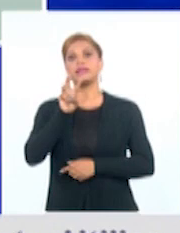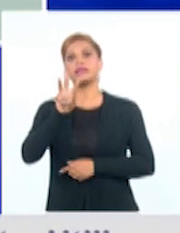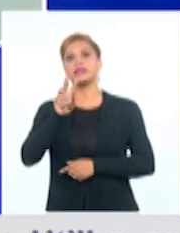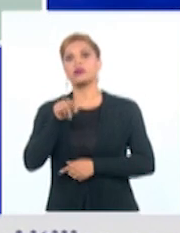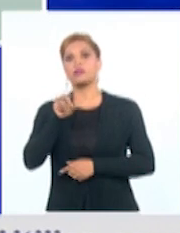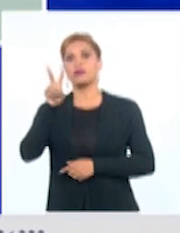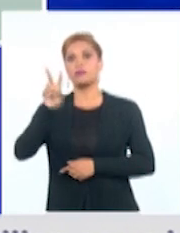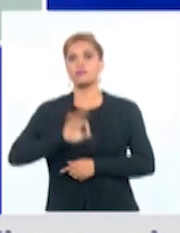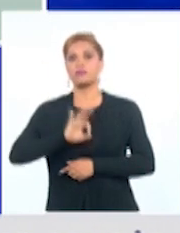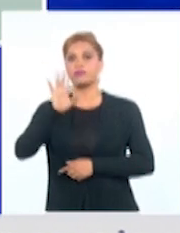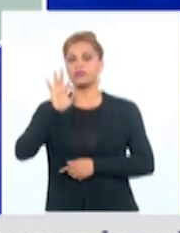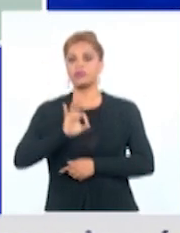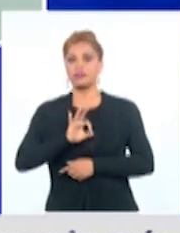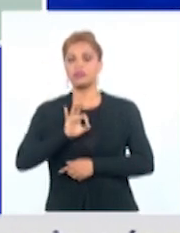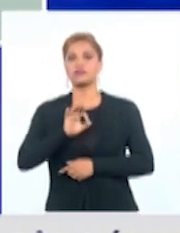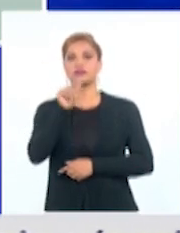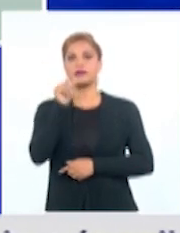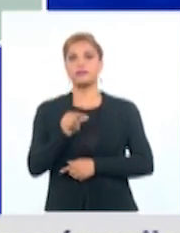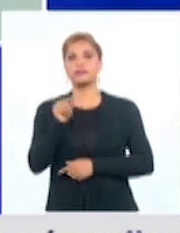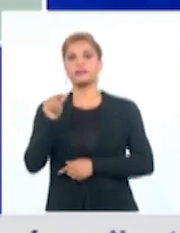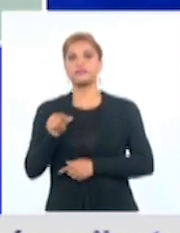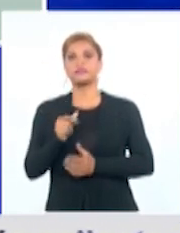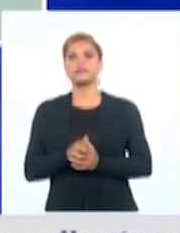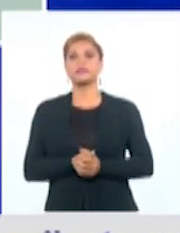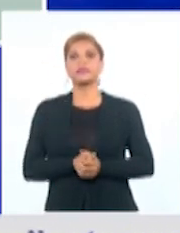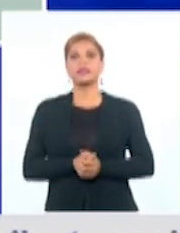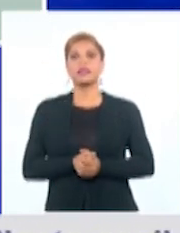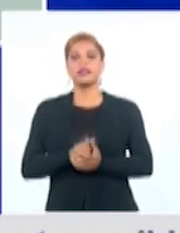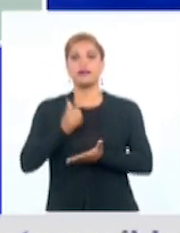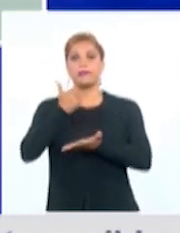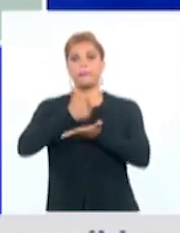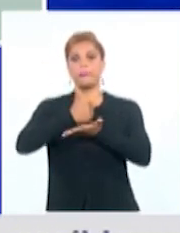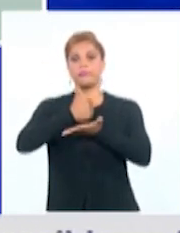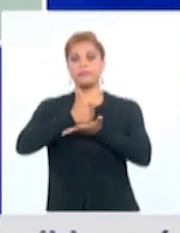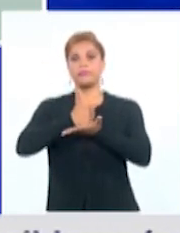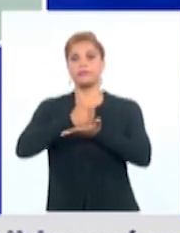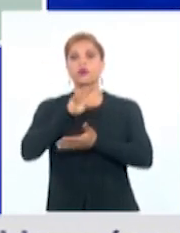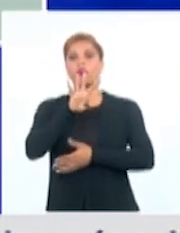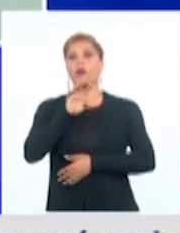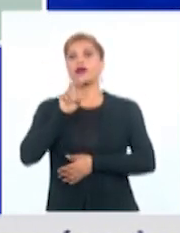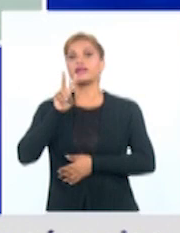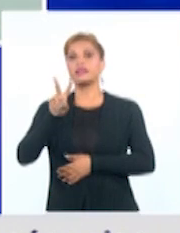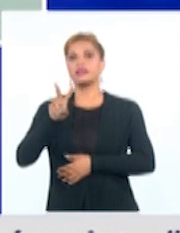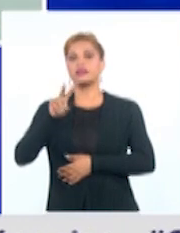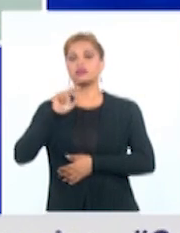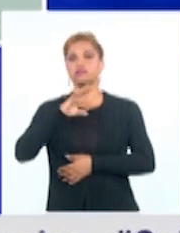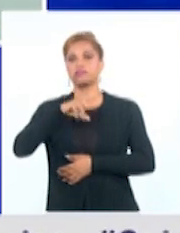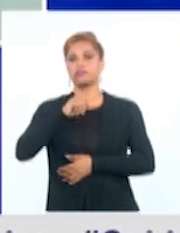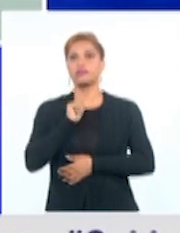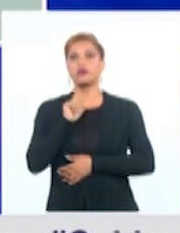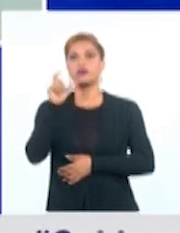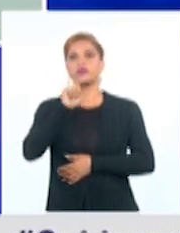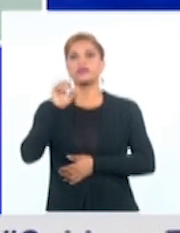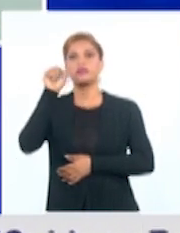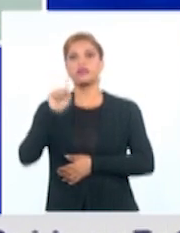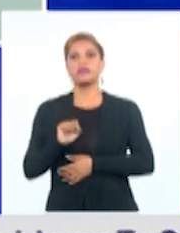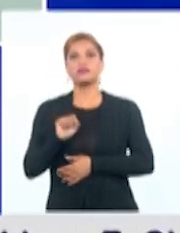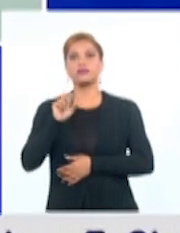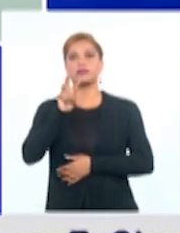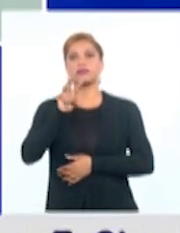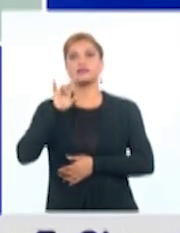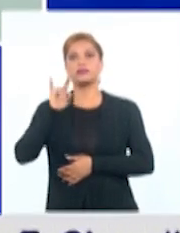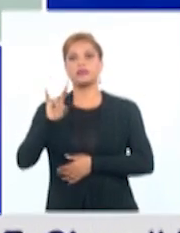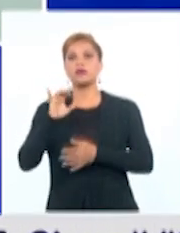total de esa provincia. El municipio cabecera, Pinar del Río, reporta 42 casos, Consolación del Sur 39, Guane